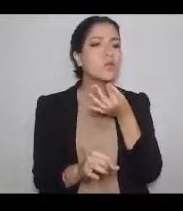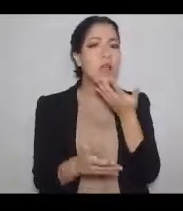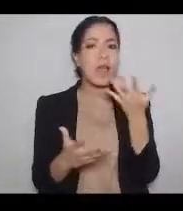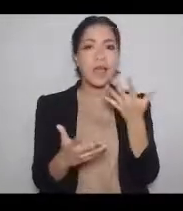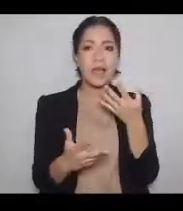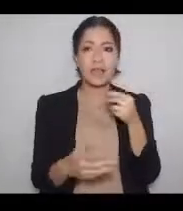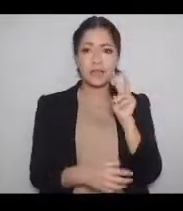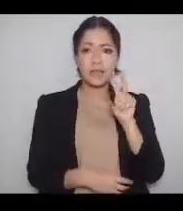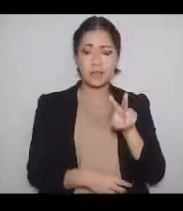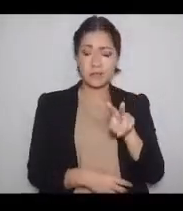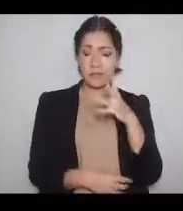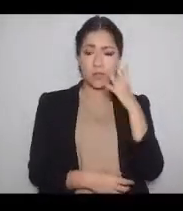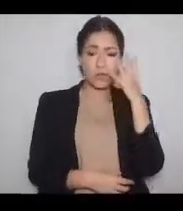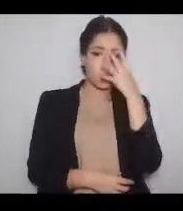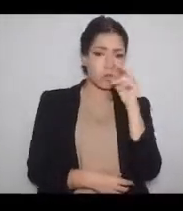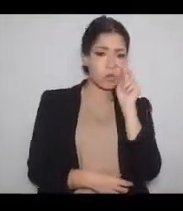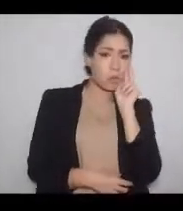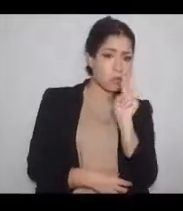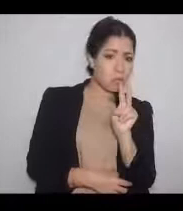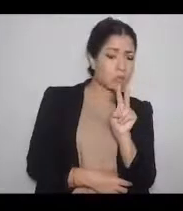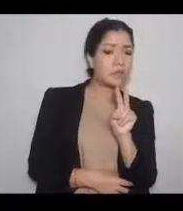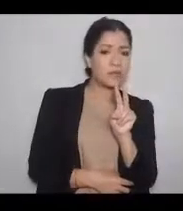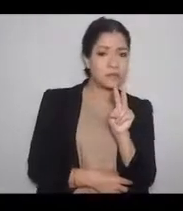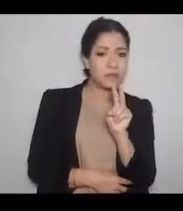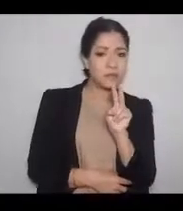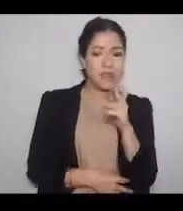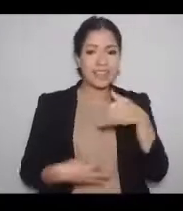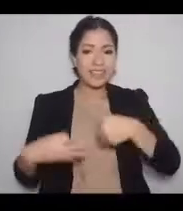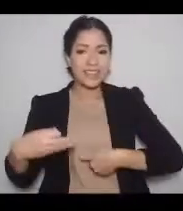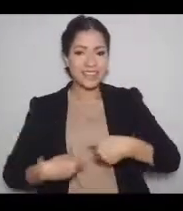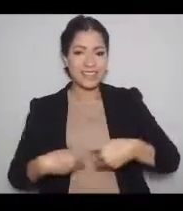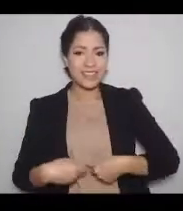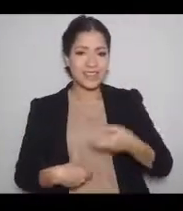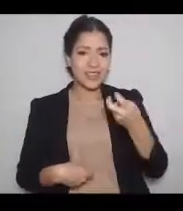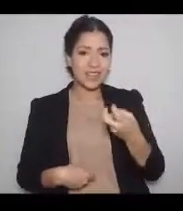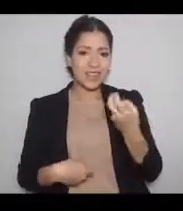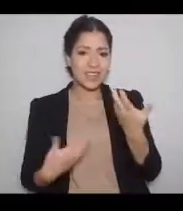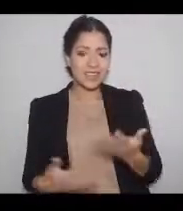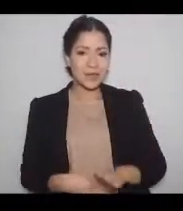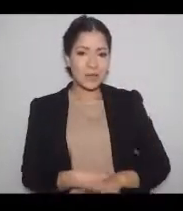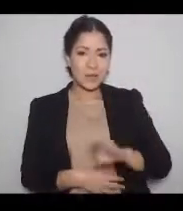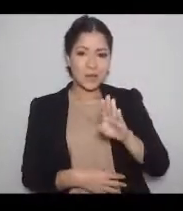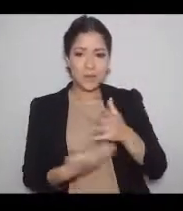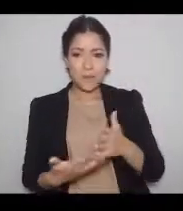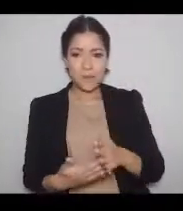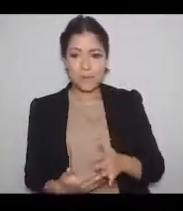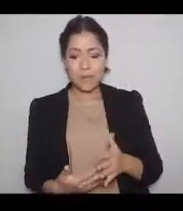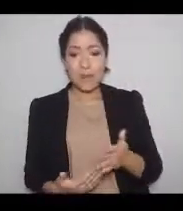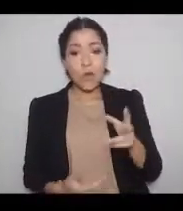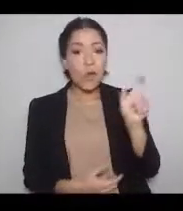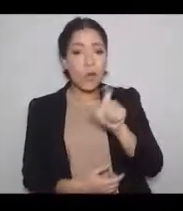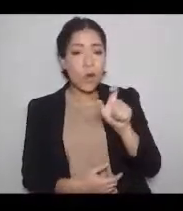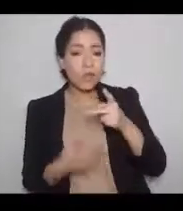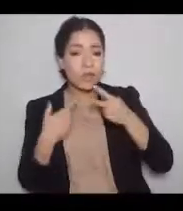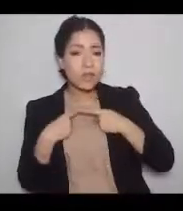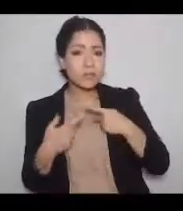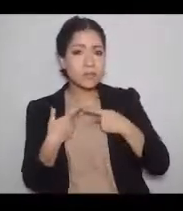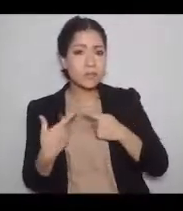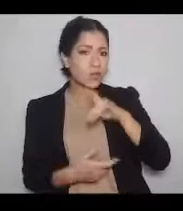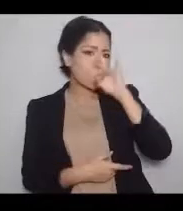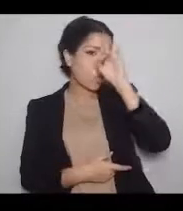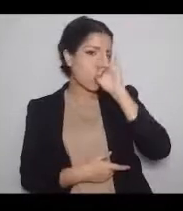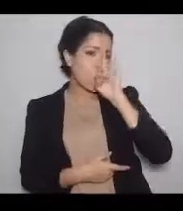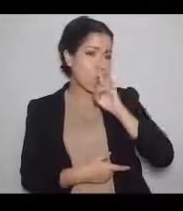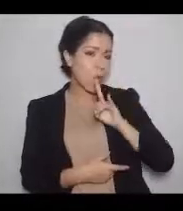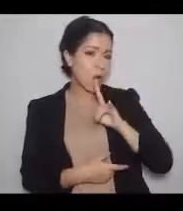a 20 metros de distancia. En el teatro, la belleza es enemiga del sufrimiento. Nadie guapo parece